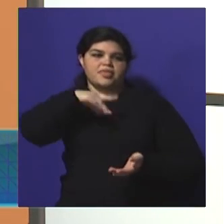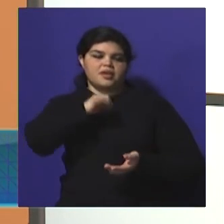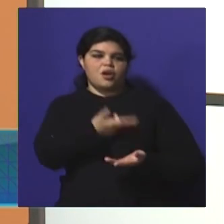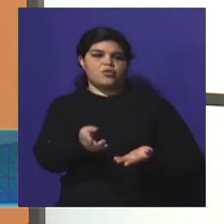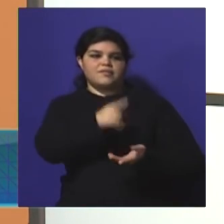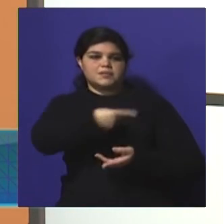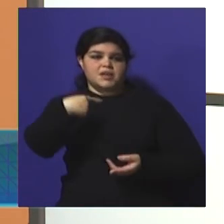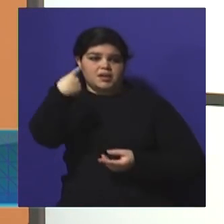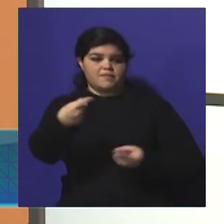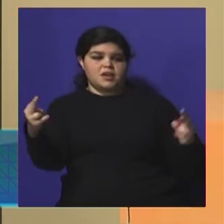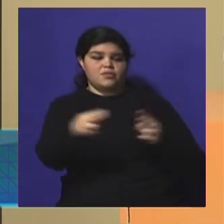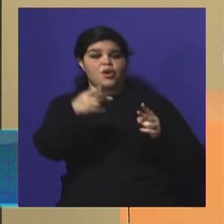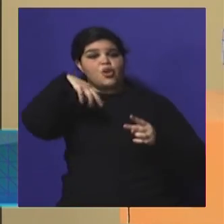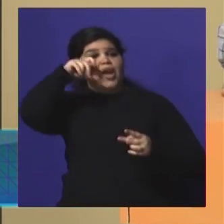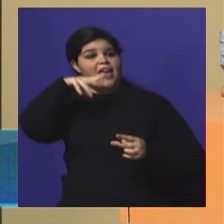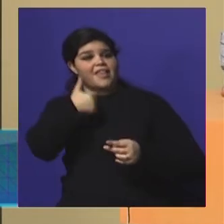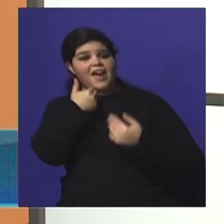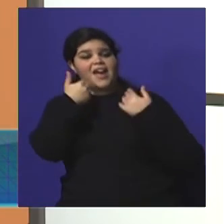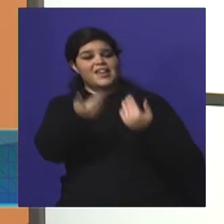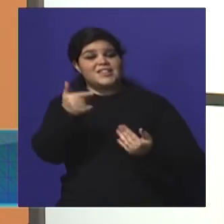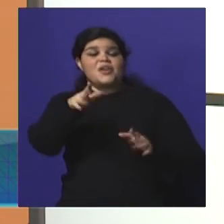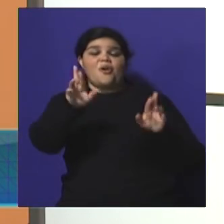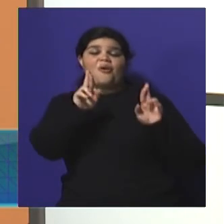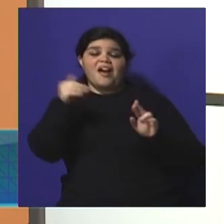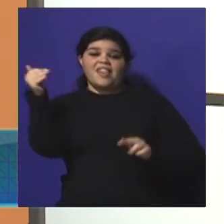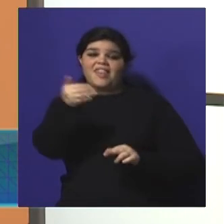Noé, ha sido un gusto. Ojalá que vengas más seguido aquí con nosotros